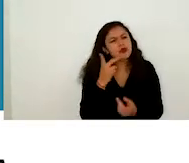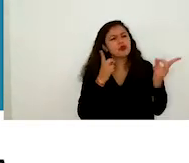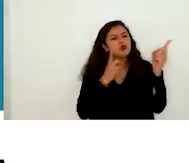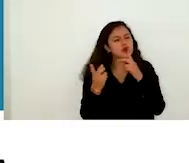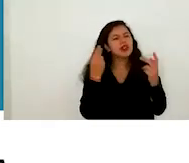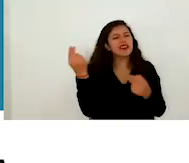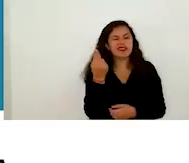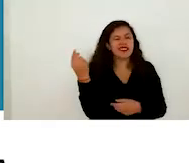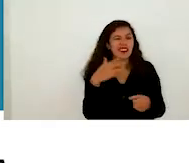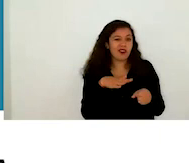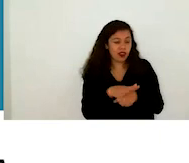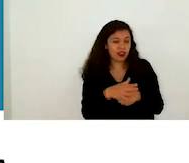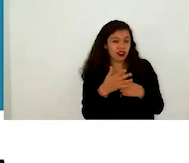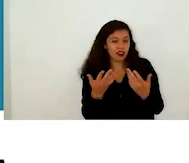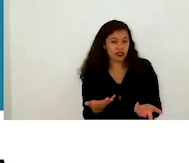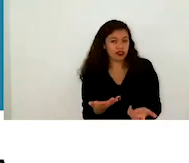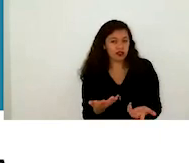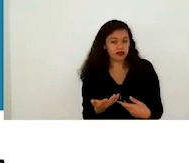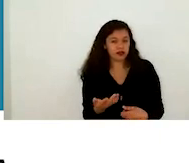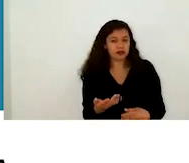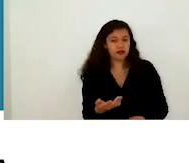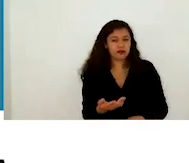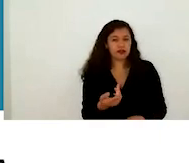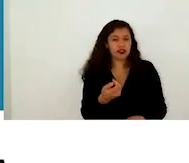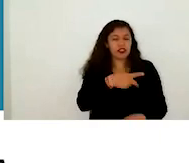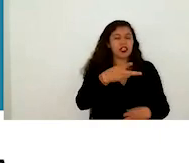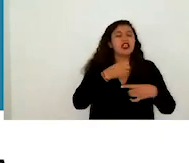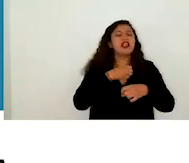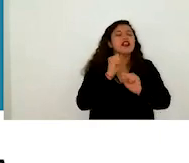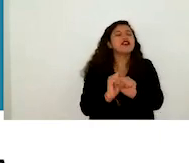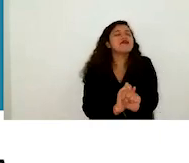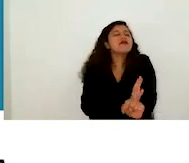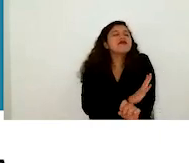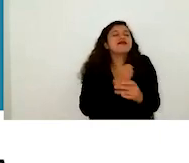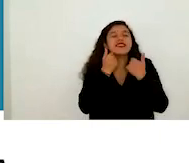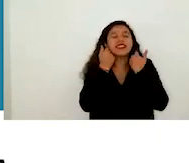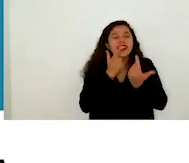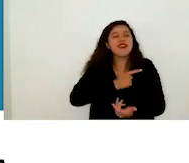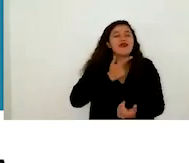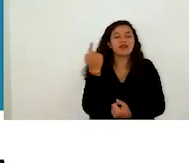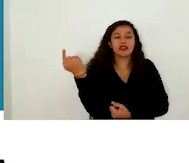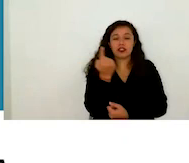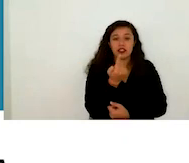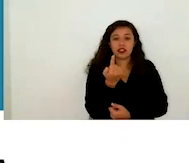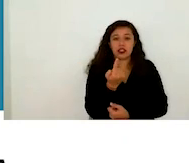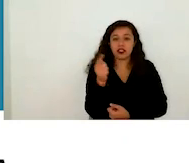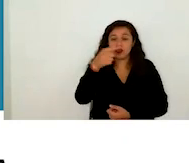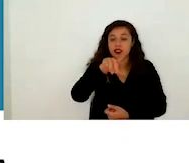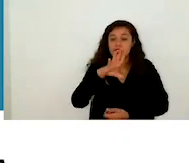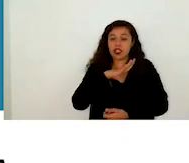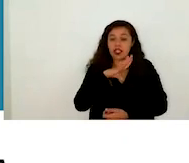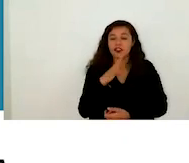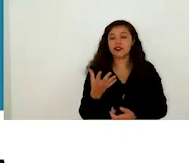qué es lo que lo que le llena lo que él desea lo que le gusta se van a encontrar ustedes